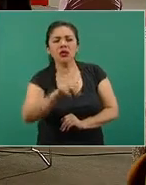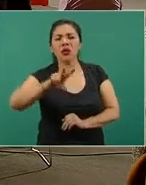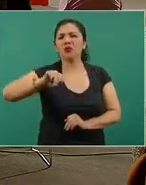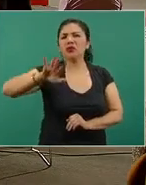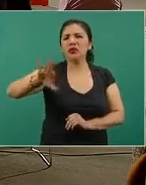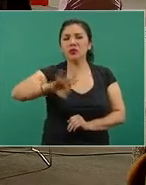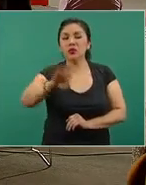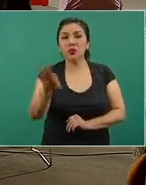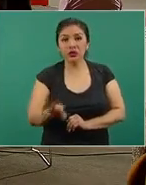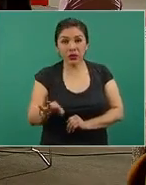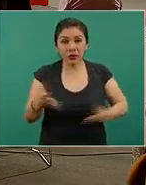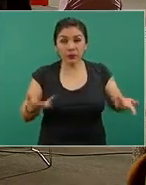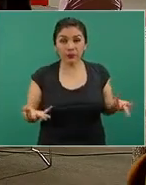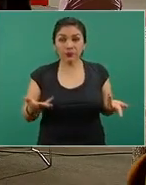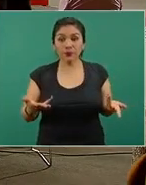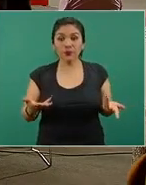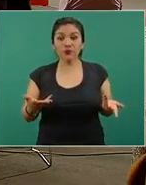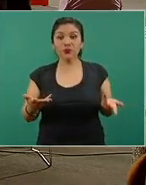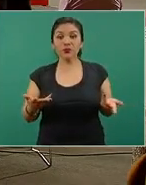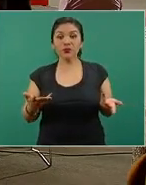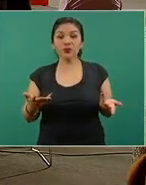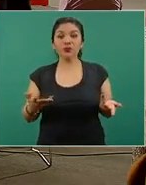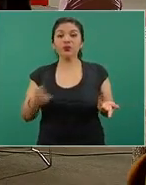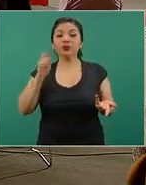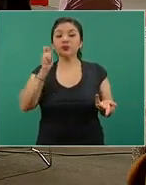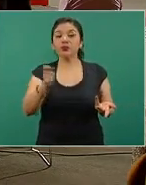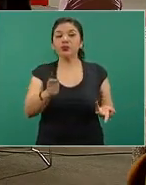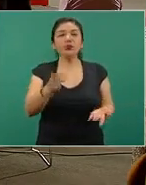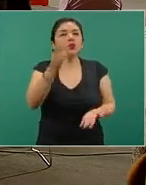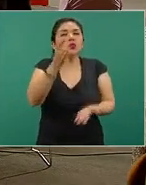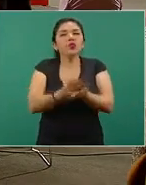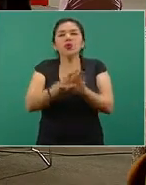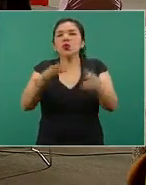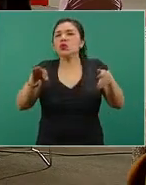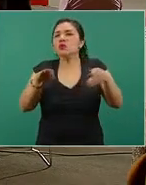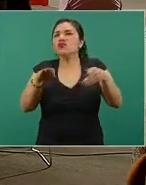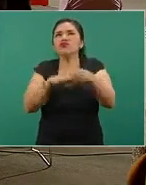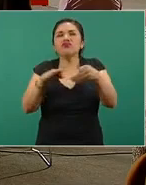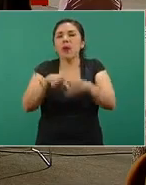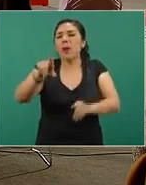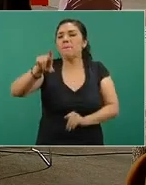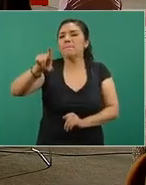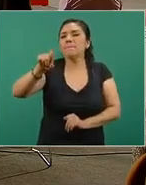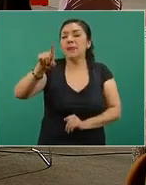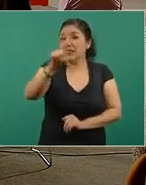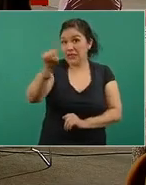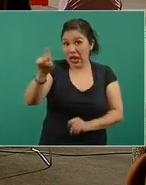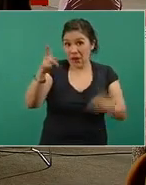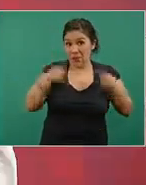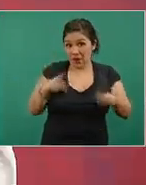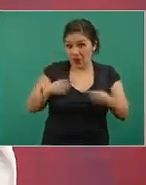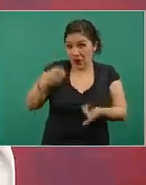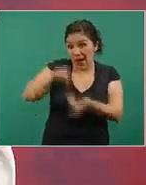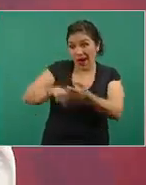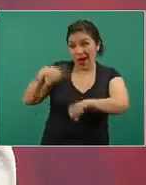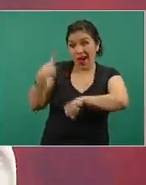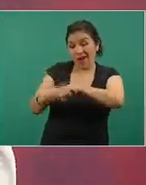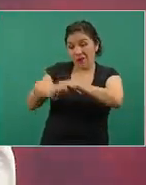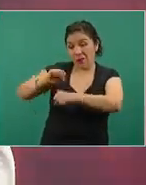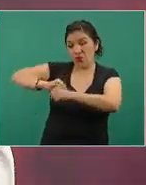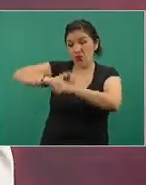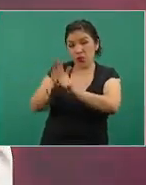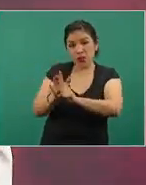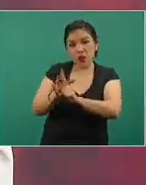80-85%. Es decir, solo aproximadamente 20 personas de cada 100 que tienen COVID